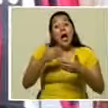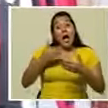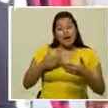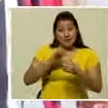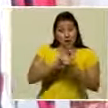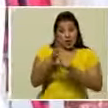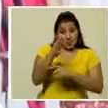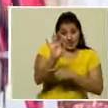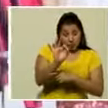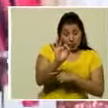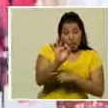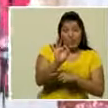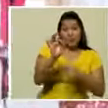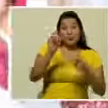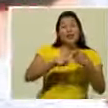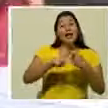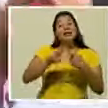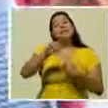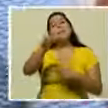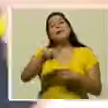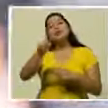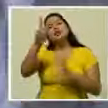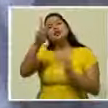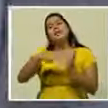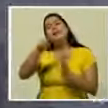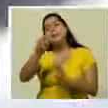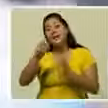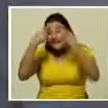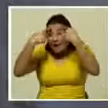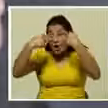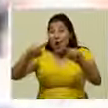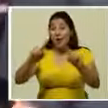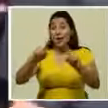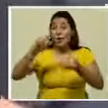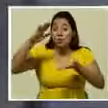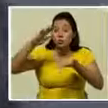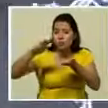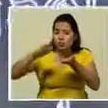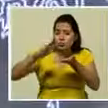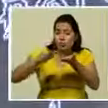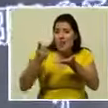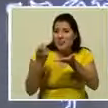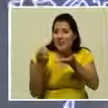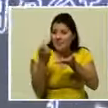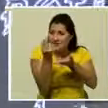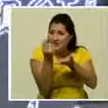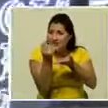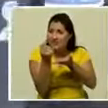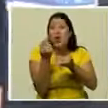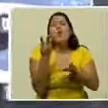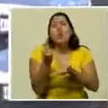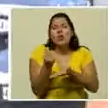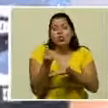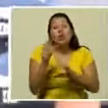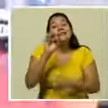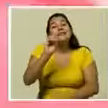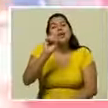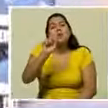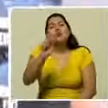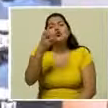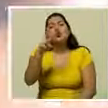marzo del 2020, se logró el déficit fiscal primario más bajo de los últimos 10 años al ubicarse en solo